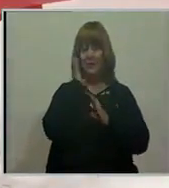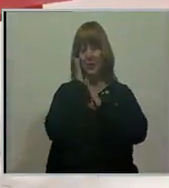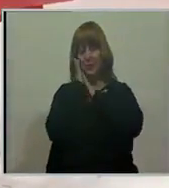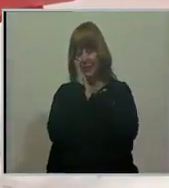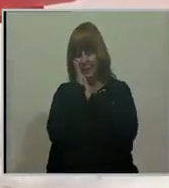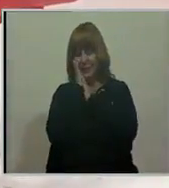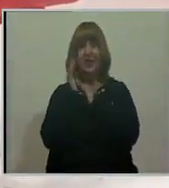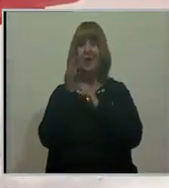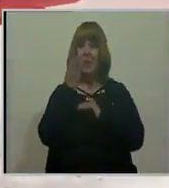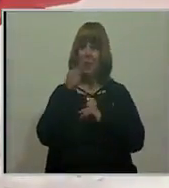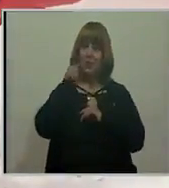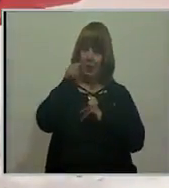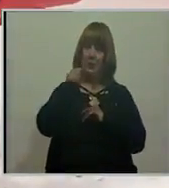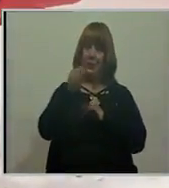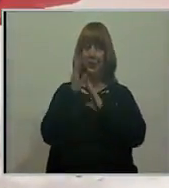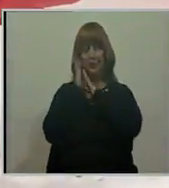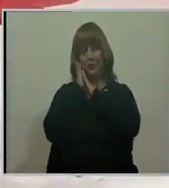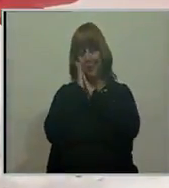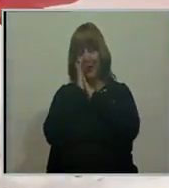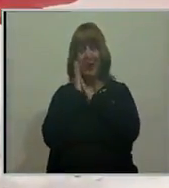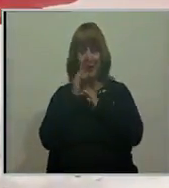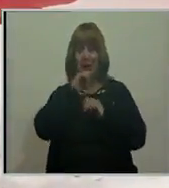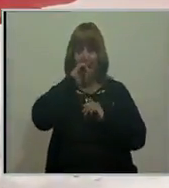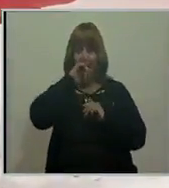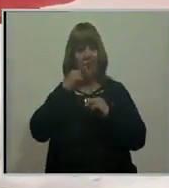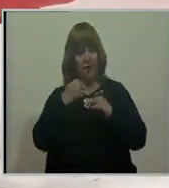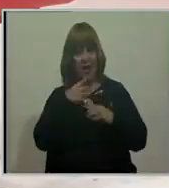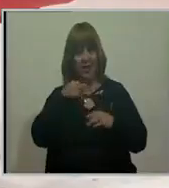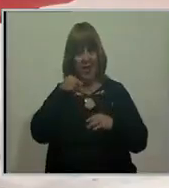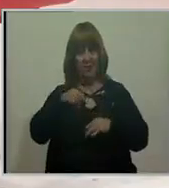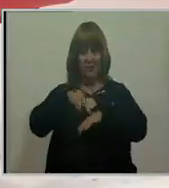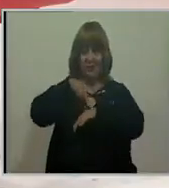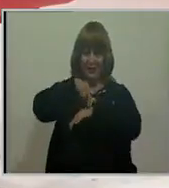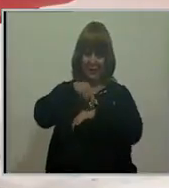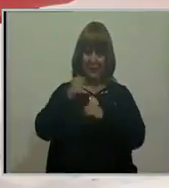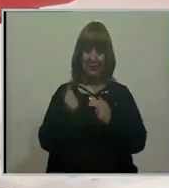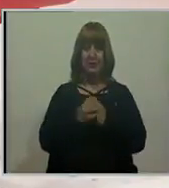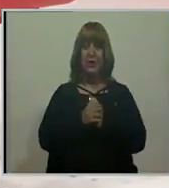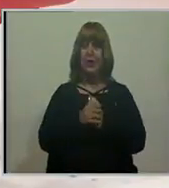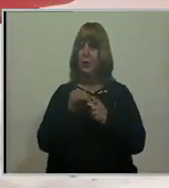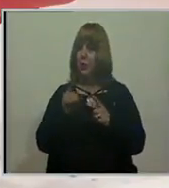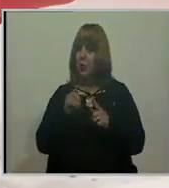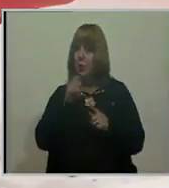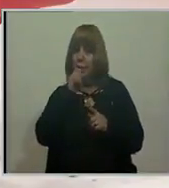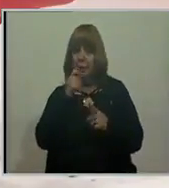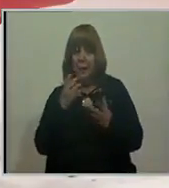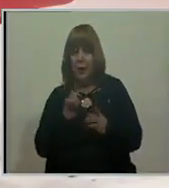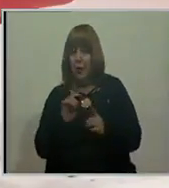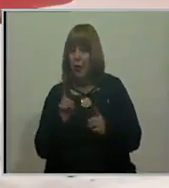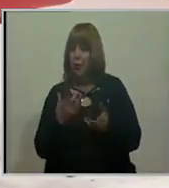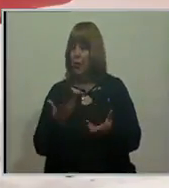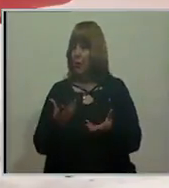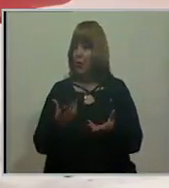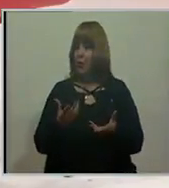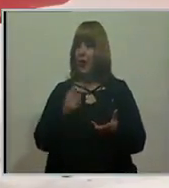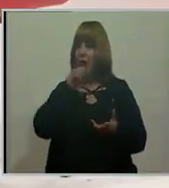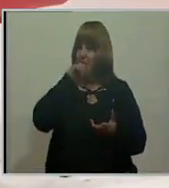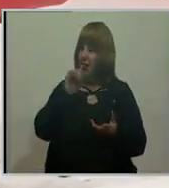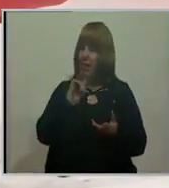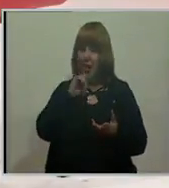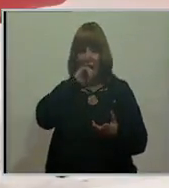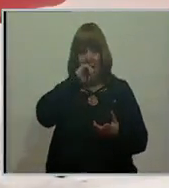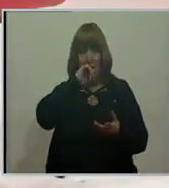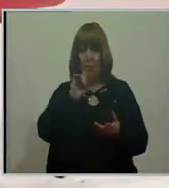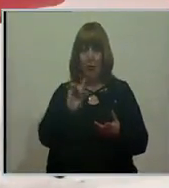mi envidia no es sana. No, los bueno. Envidio por estar levantándose esta hora. La envidia nunca es buena, mata el alma y la envenena. No.